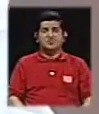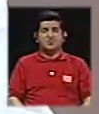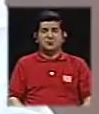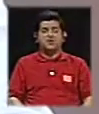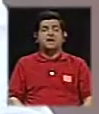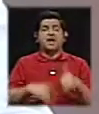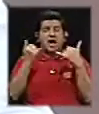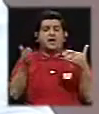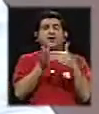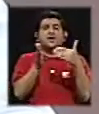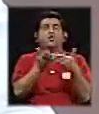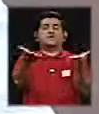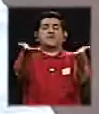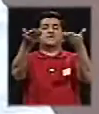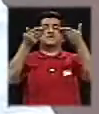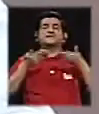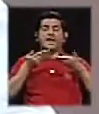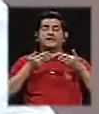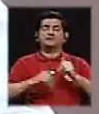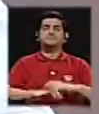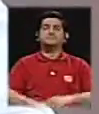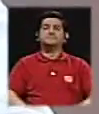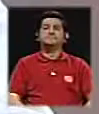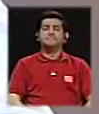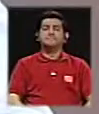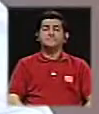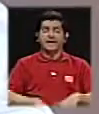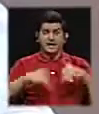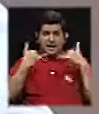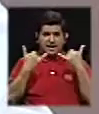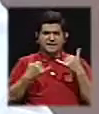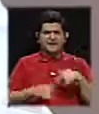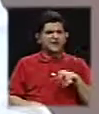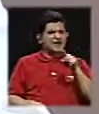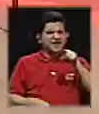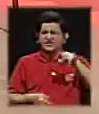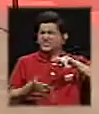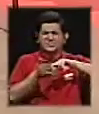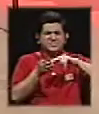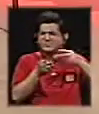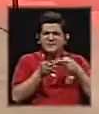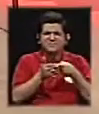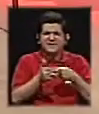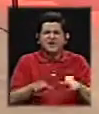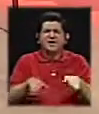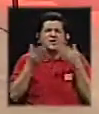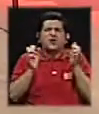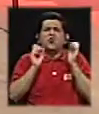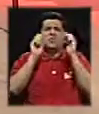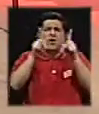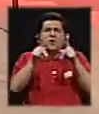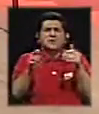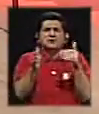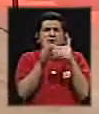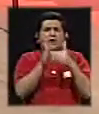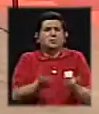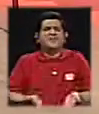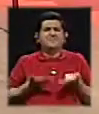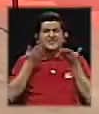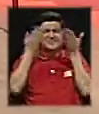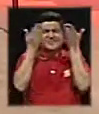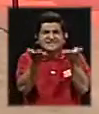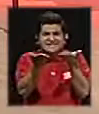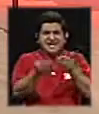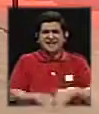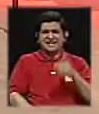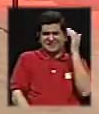que devolver. Uh-huh. Entonces, uh-huh. Actualmente... ¿Y en qué sentido? ¿Cómo se plantea la posibilidad de devolver